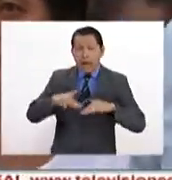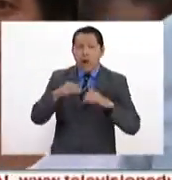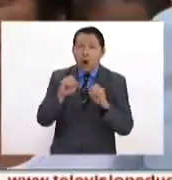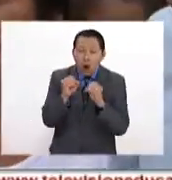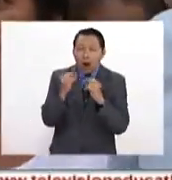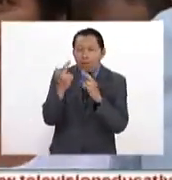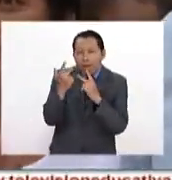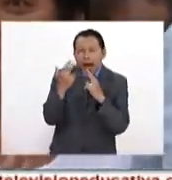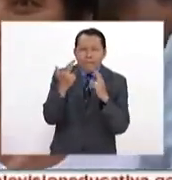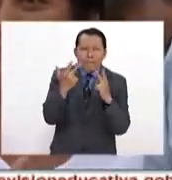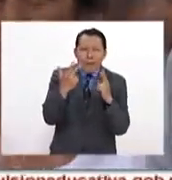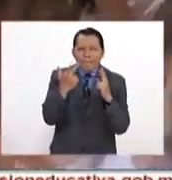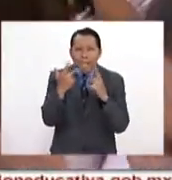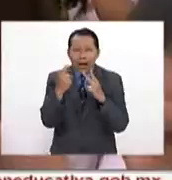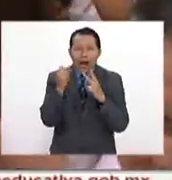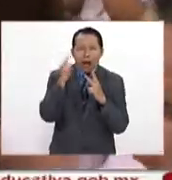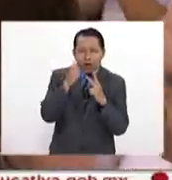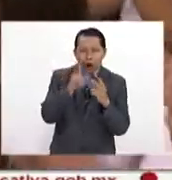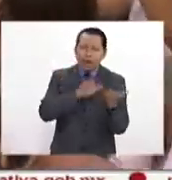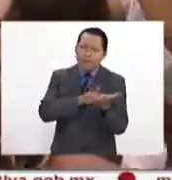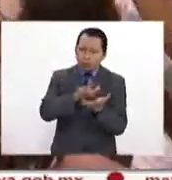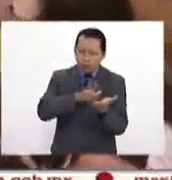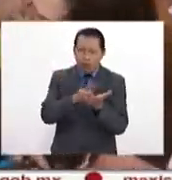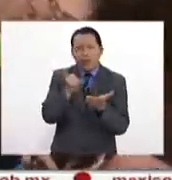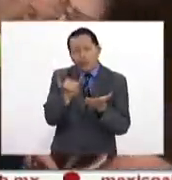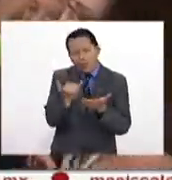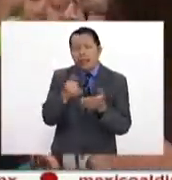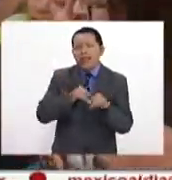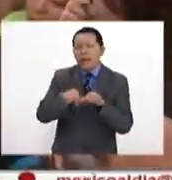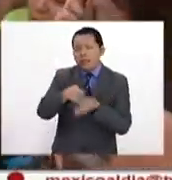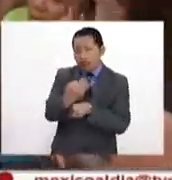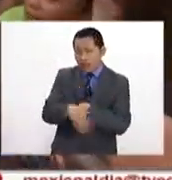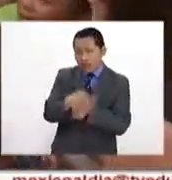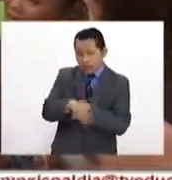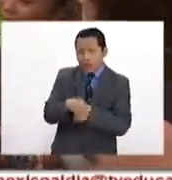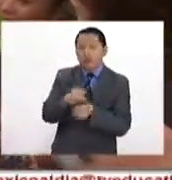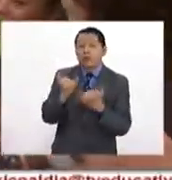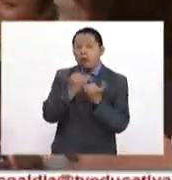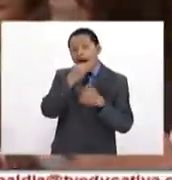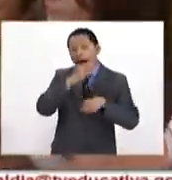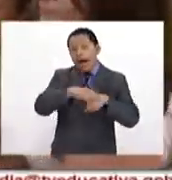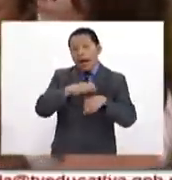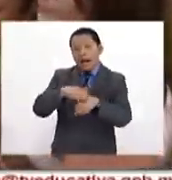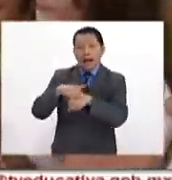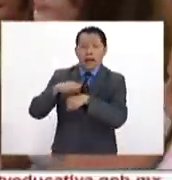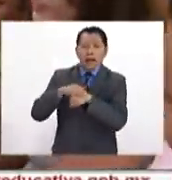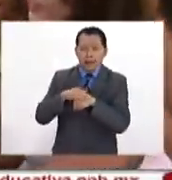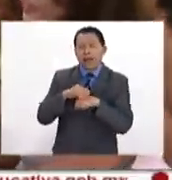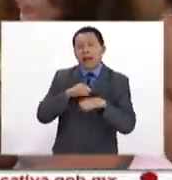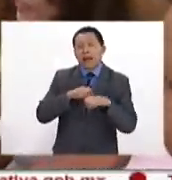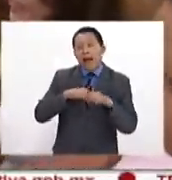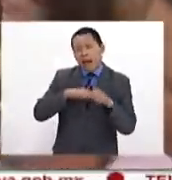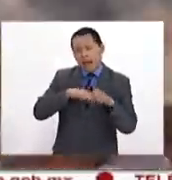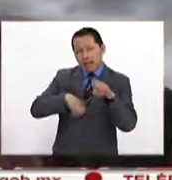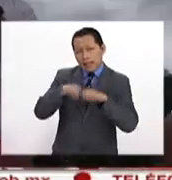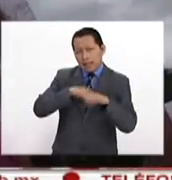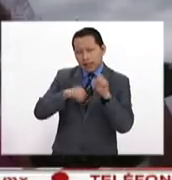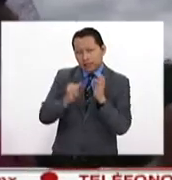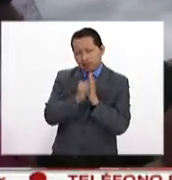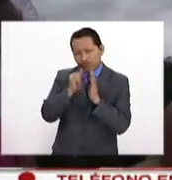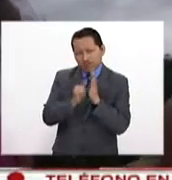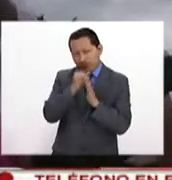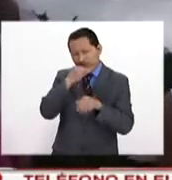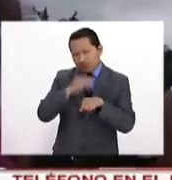resultó dañada con materiales de construcción y con empleo temporal, y extendió el llamado de solidaridad a las empresas constructoras.